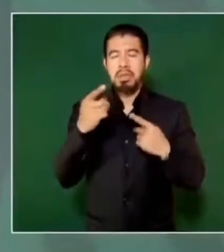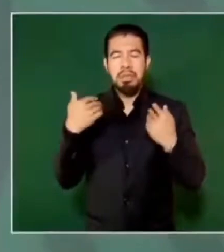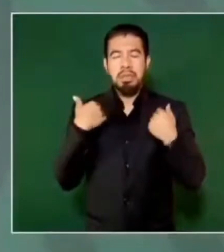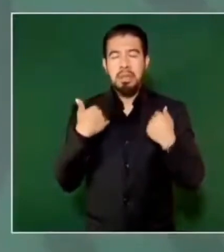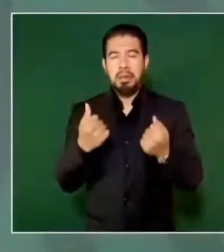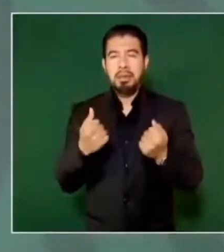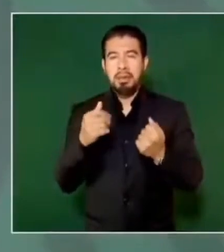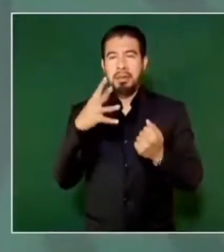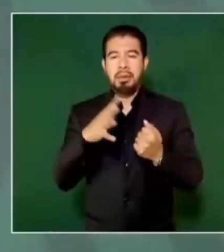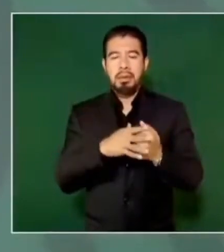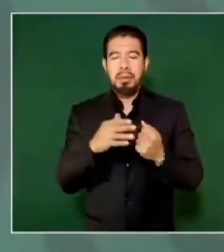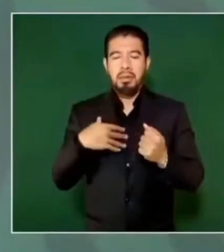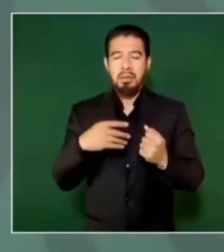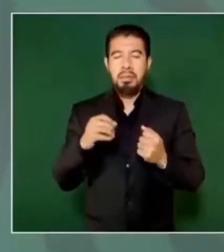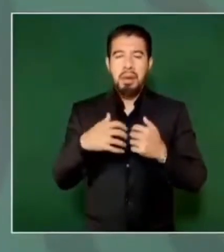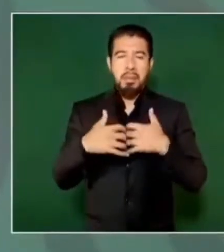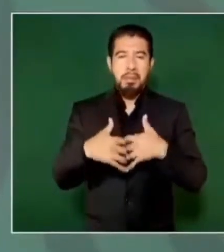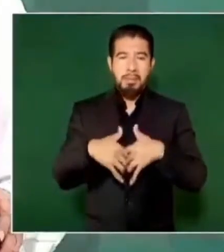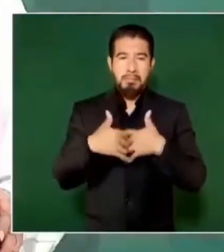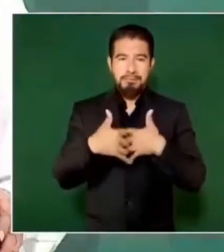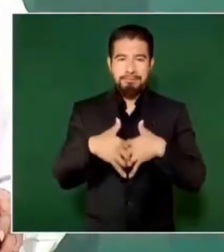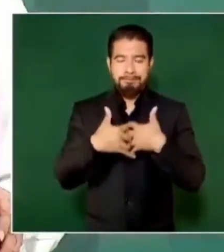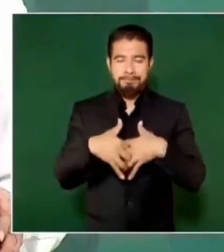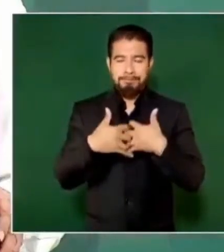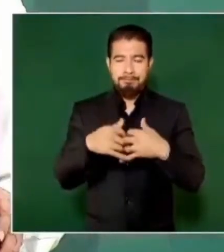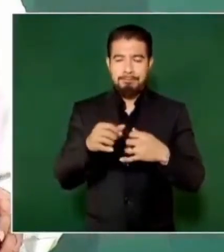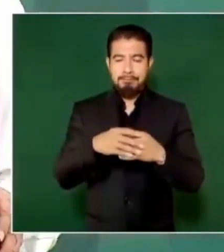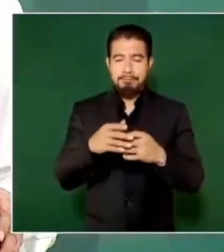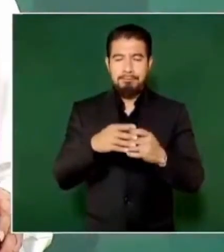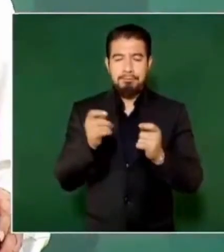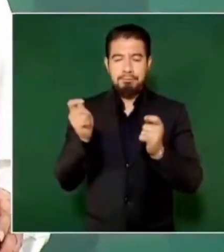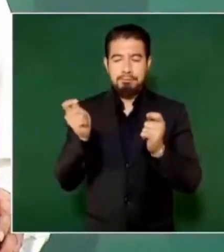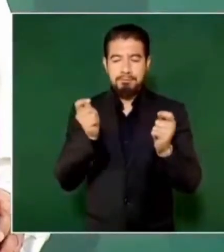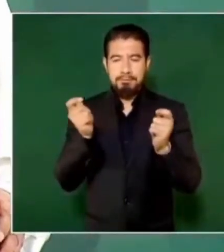que la mueven, que la manipulan,